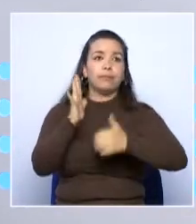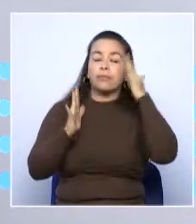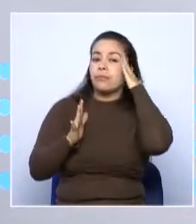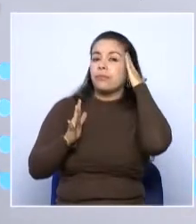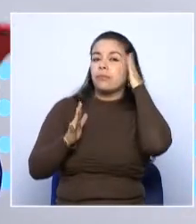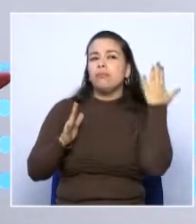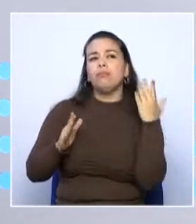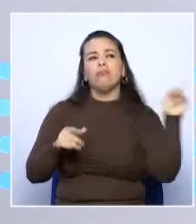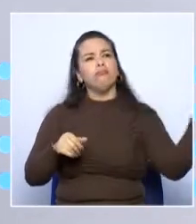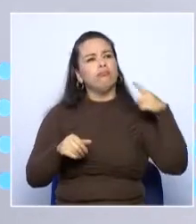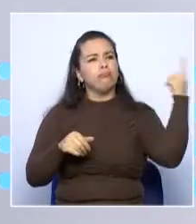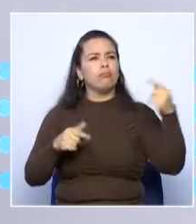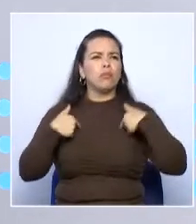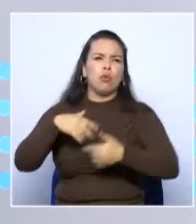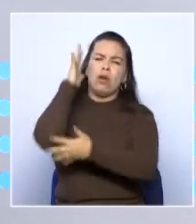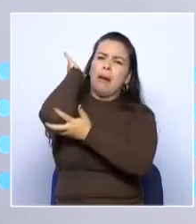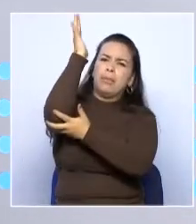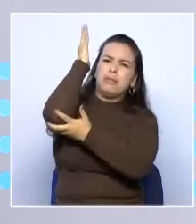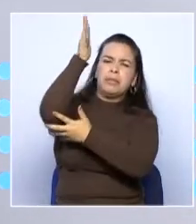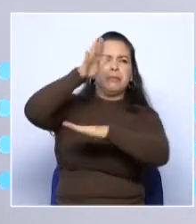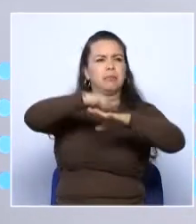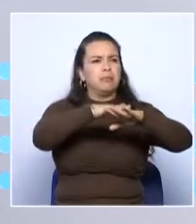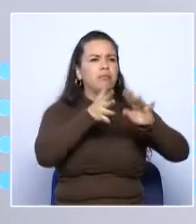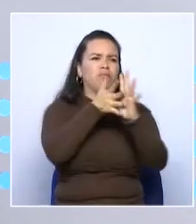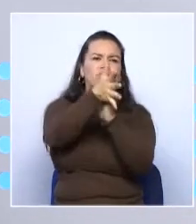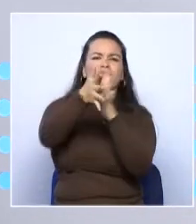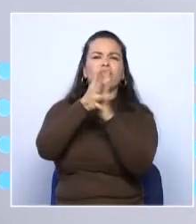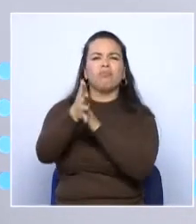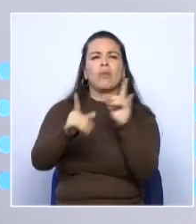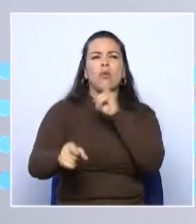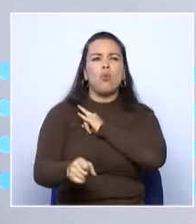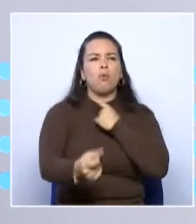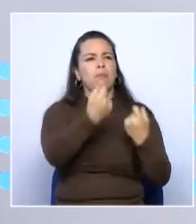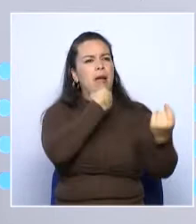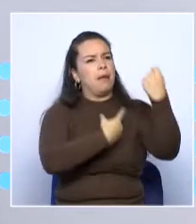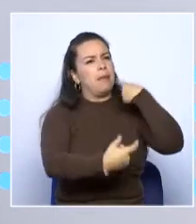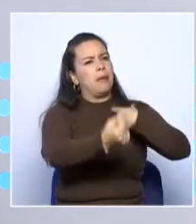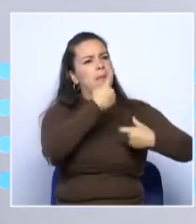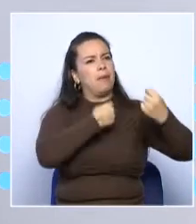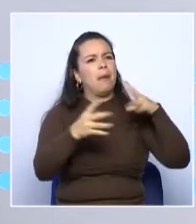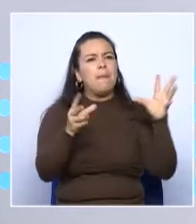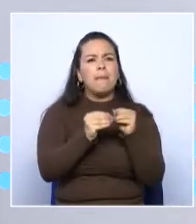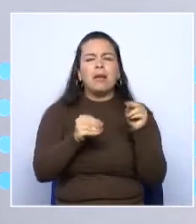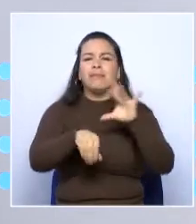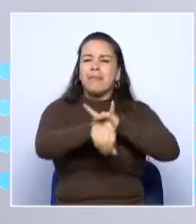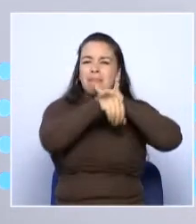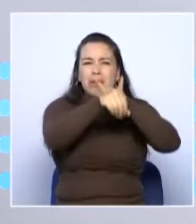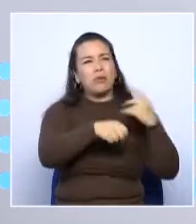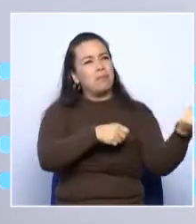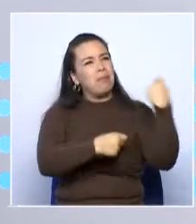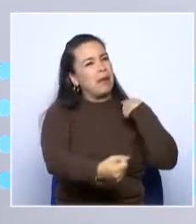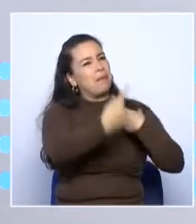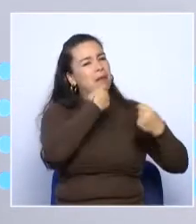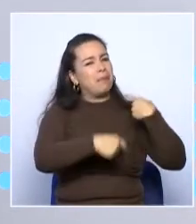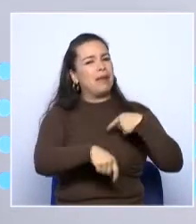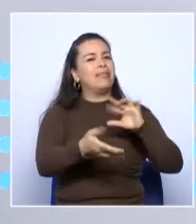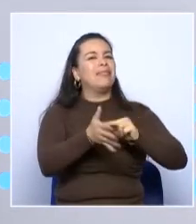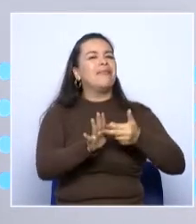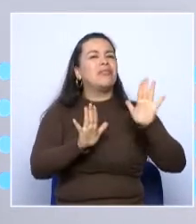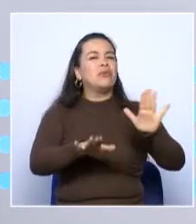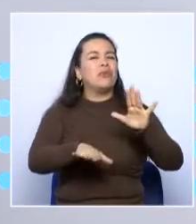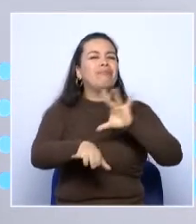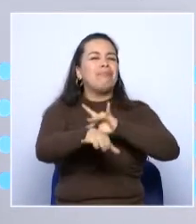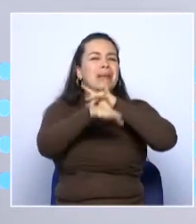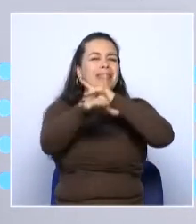Cuando voy a dar conferencias, que la gente pregunta en las universidades y los médicos acerca de la mal llamada medicina